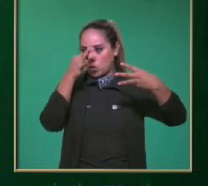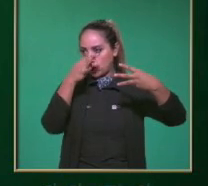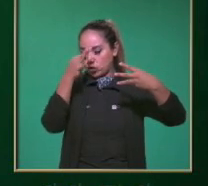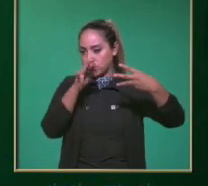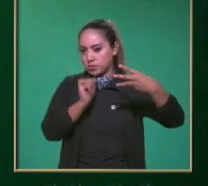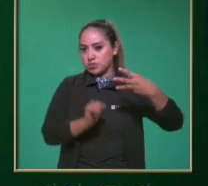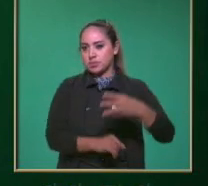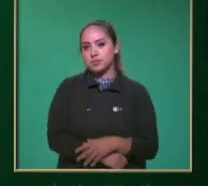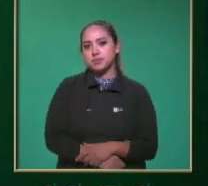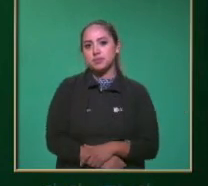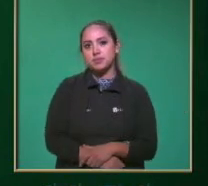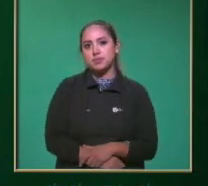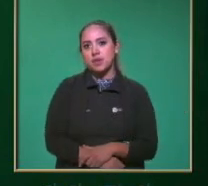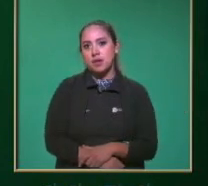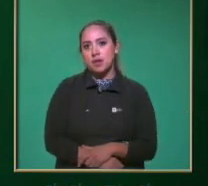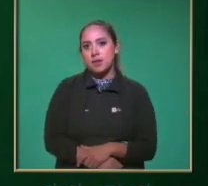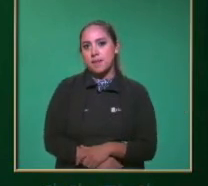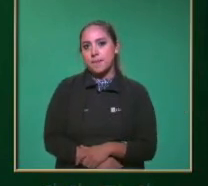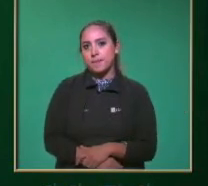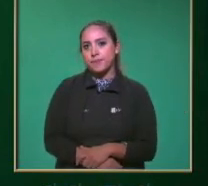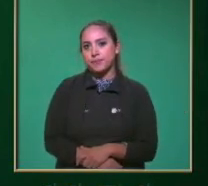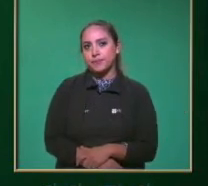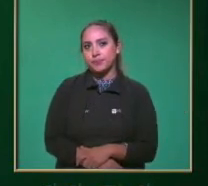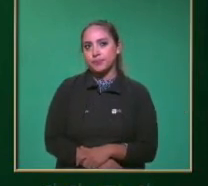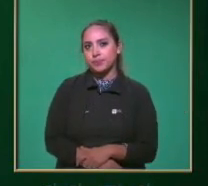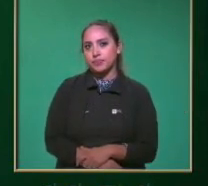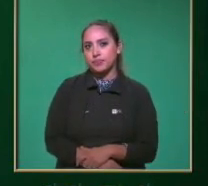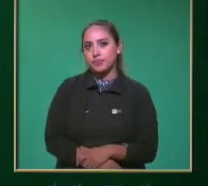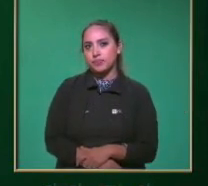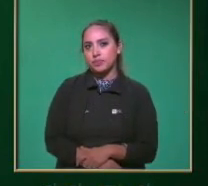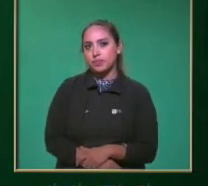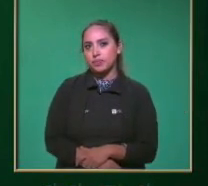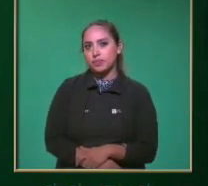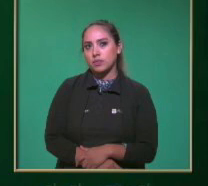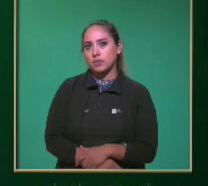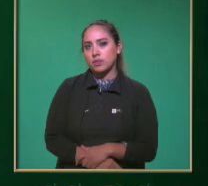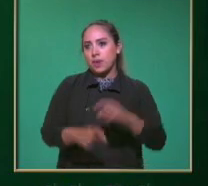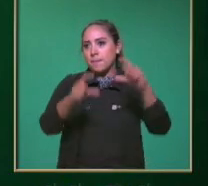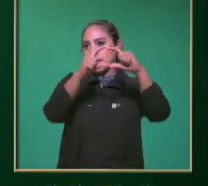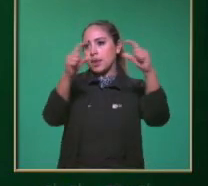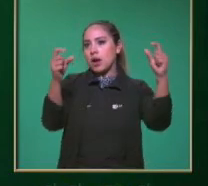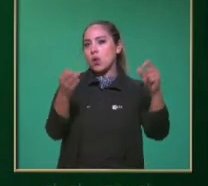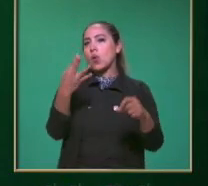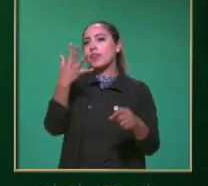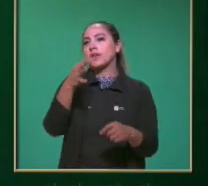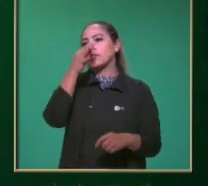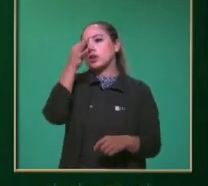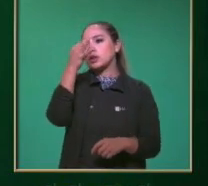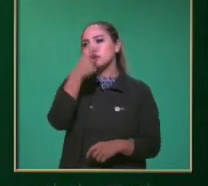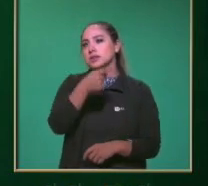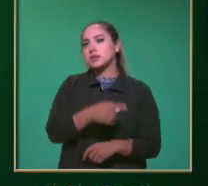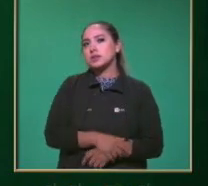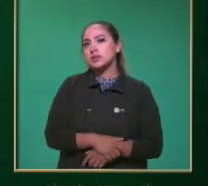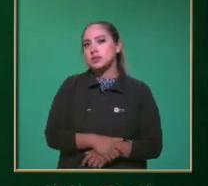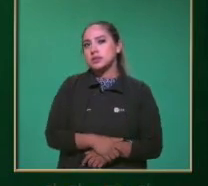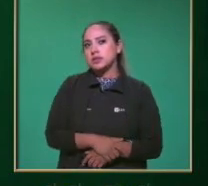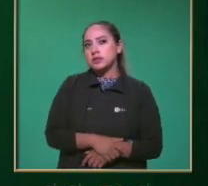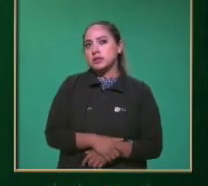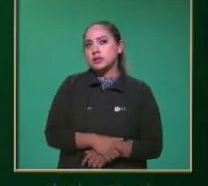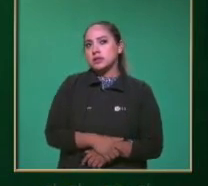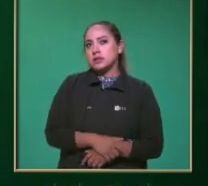filas. Entonces, vamos a contar cada una de estas filas. En la primera, niños, ¿cuántas flores tiene? Vamos a